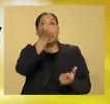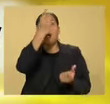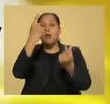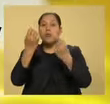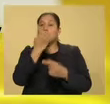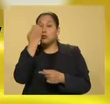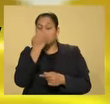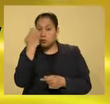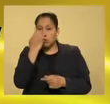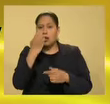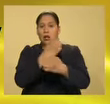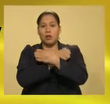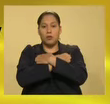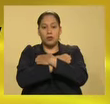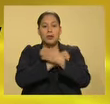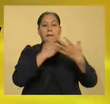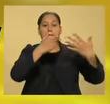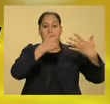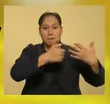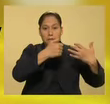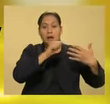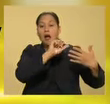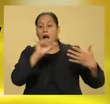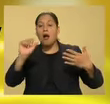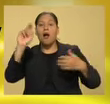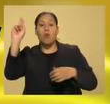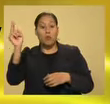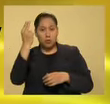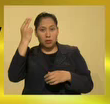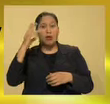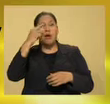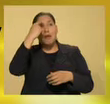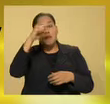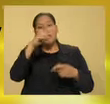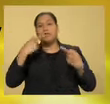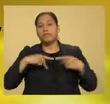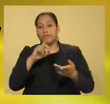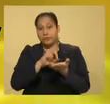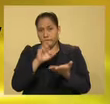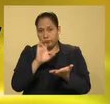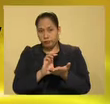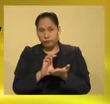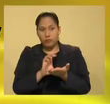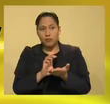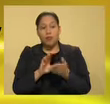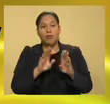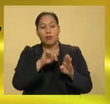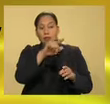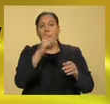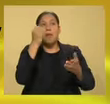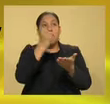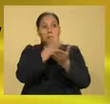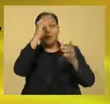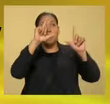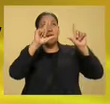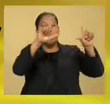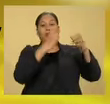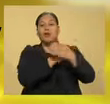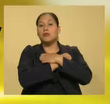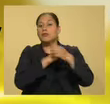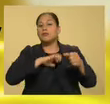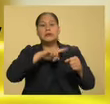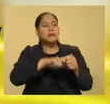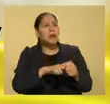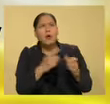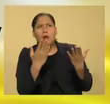de educación primaria hasta universidad que no tienen el rubro de educación especial, sin embargo,